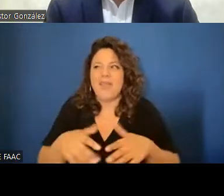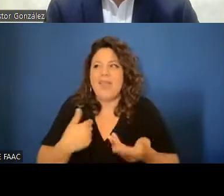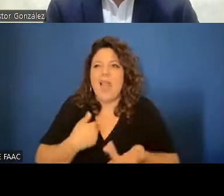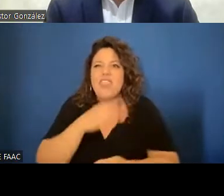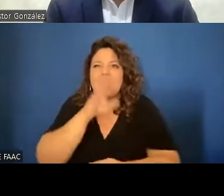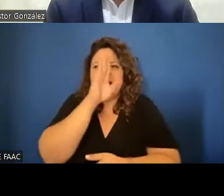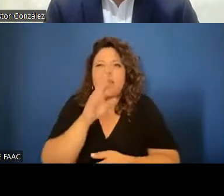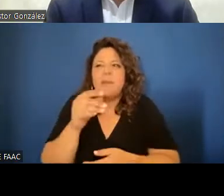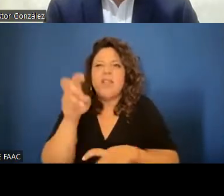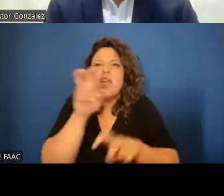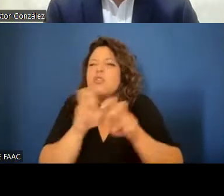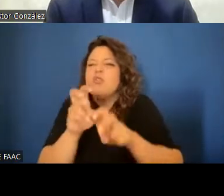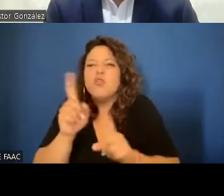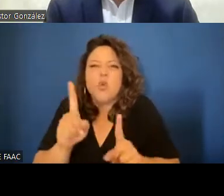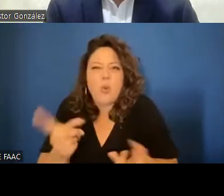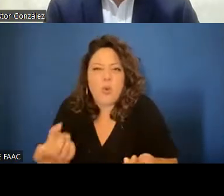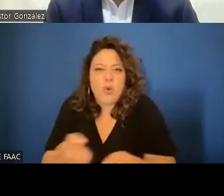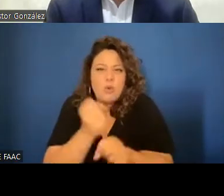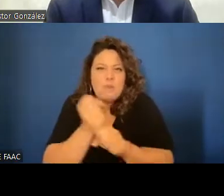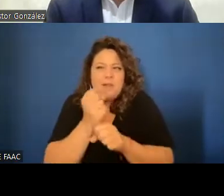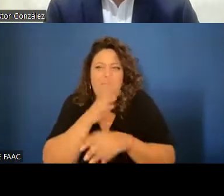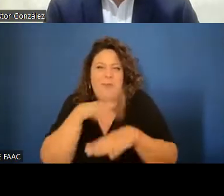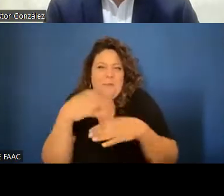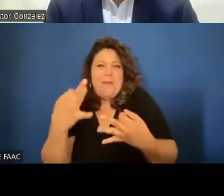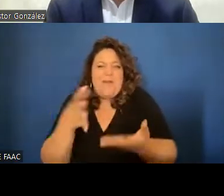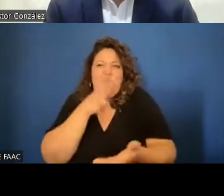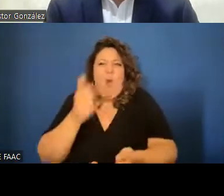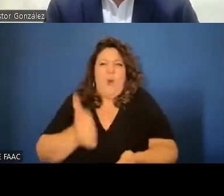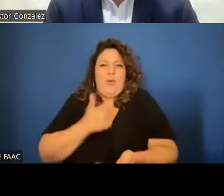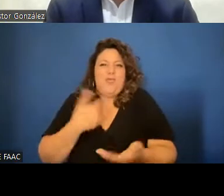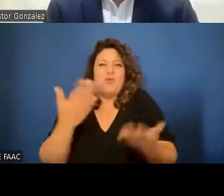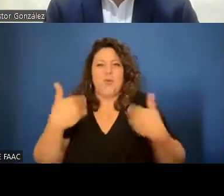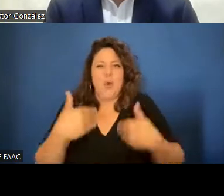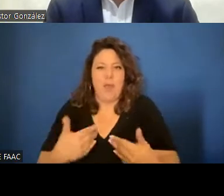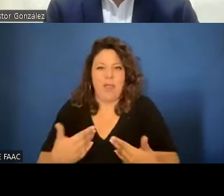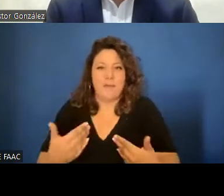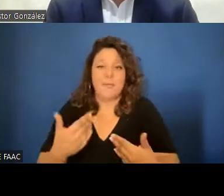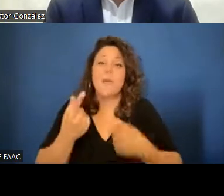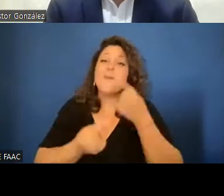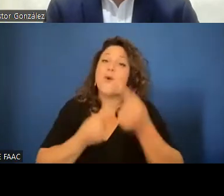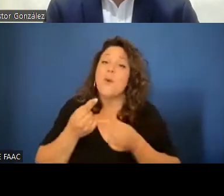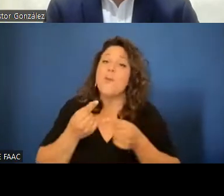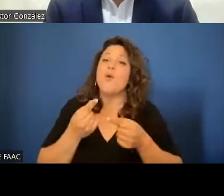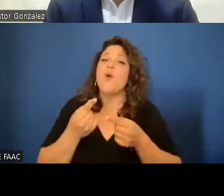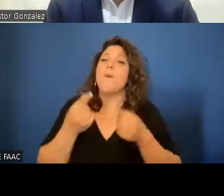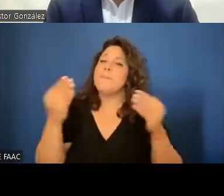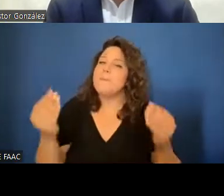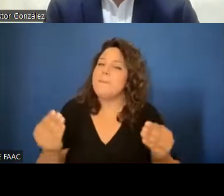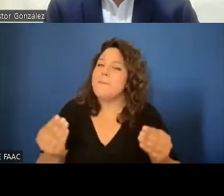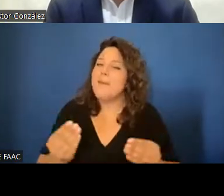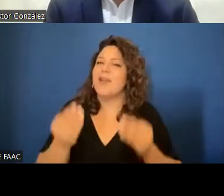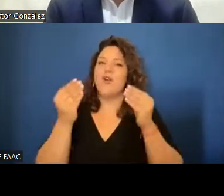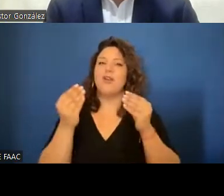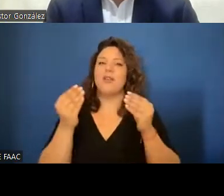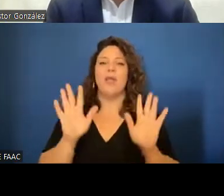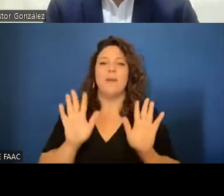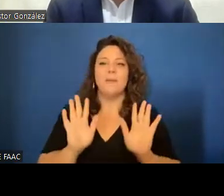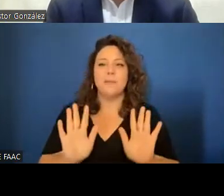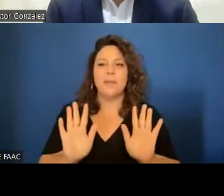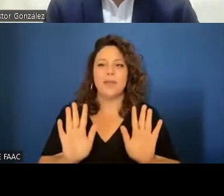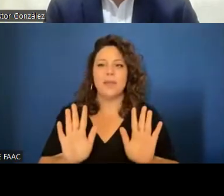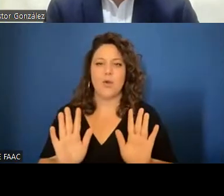puesto de trabajo. Con lo cual, el Tribunal Constitucional, pues bueno, pues consideró que efectivamente